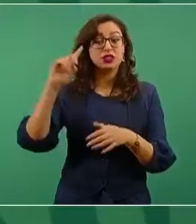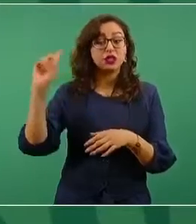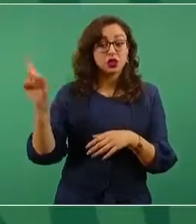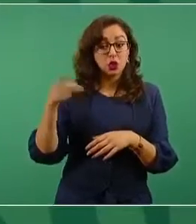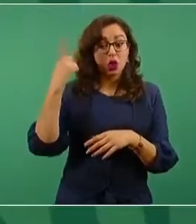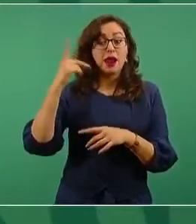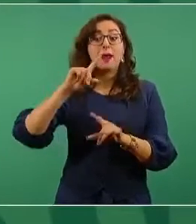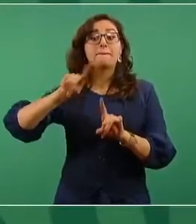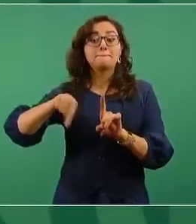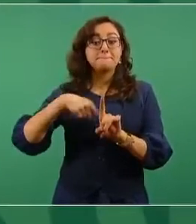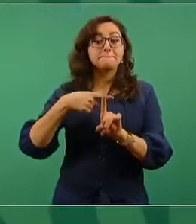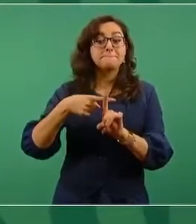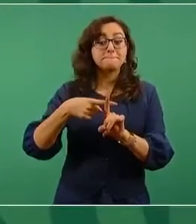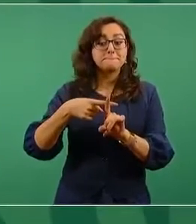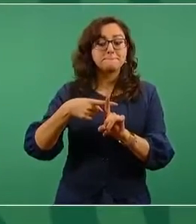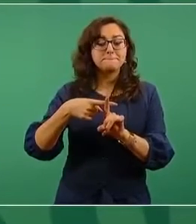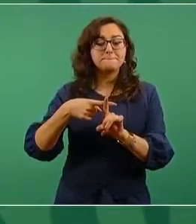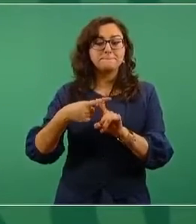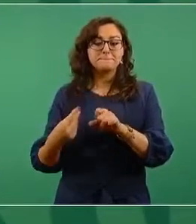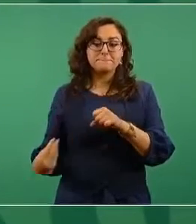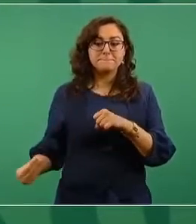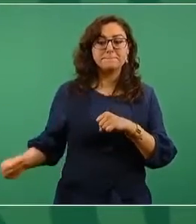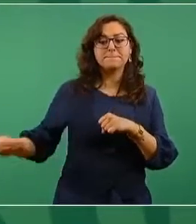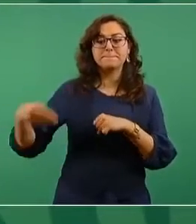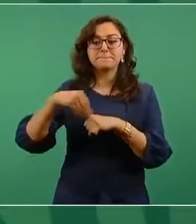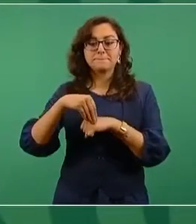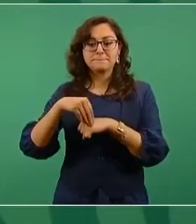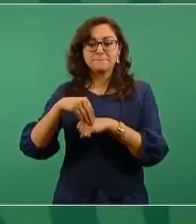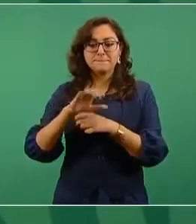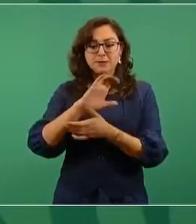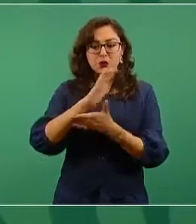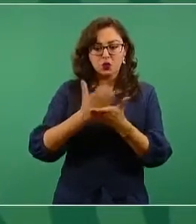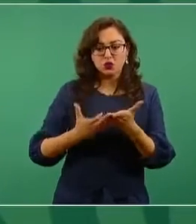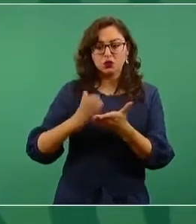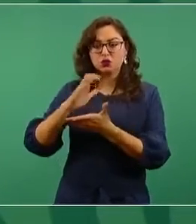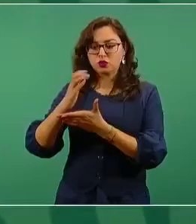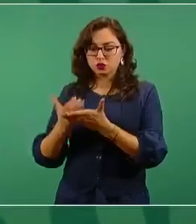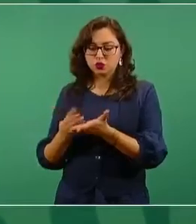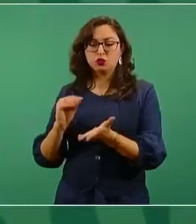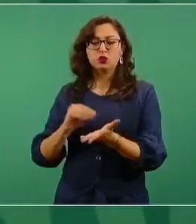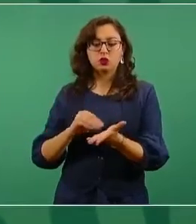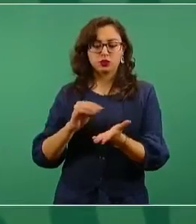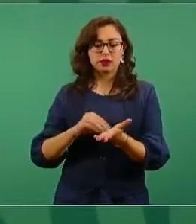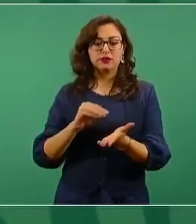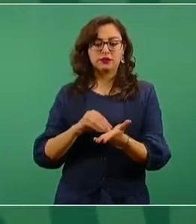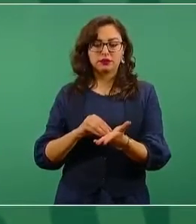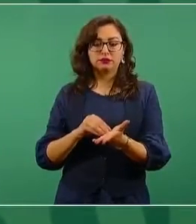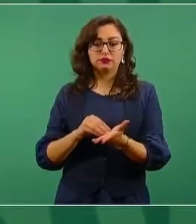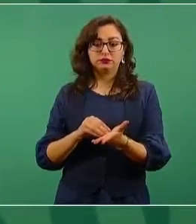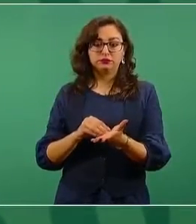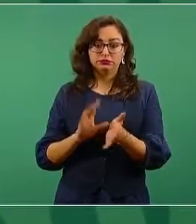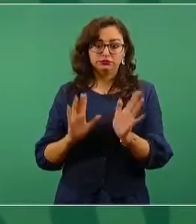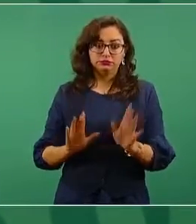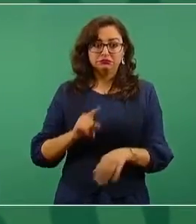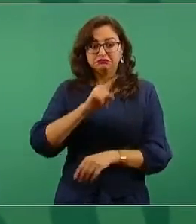otro tanto por concepto de unos trabajos, de unos contratos que están llevando a cabo y que